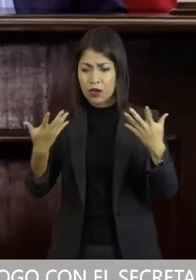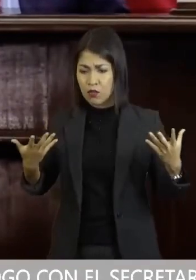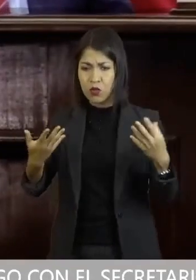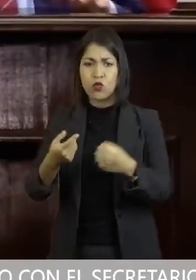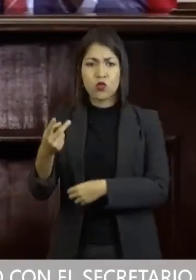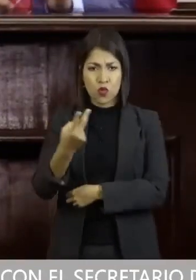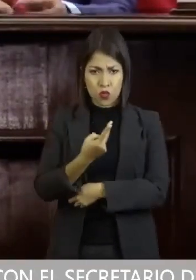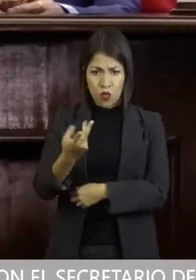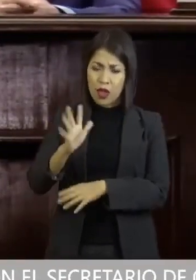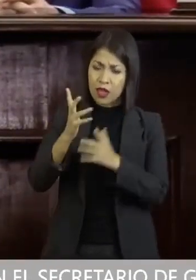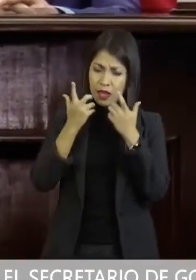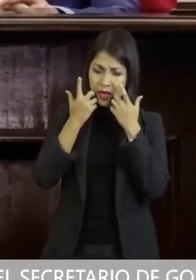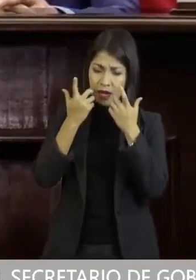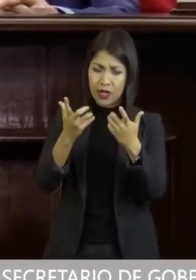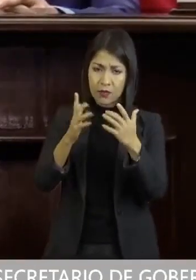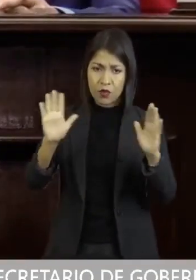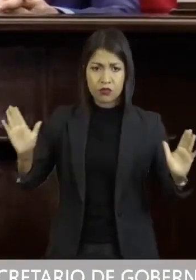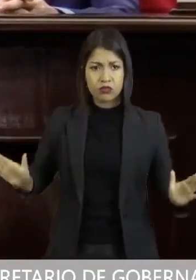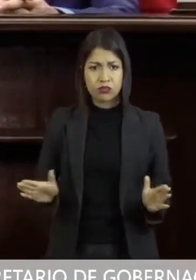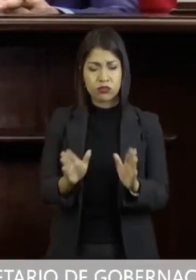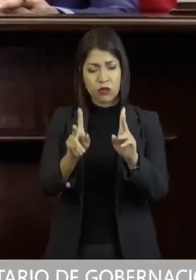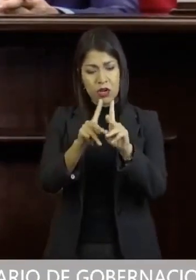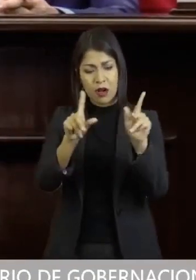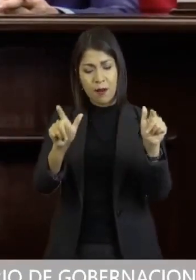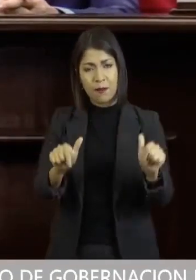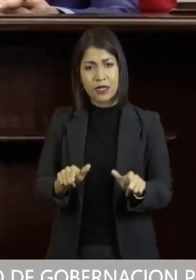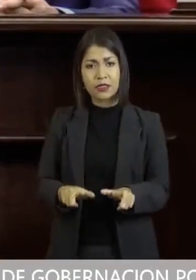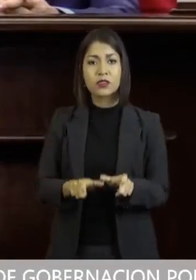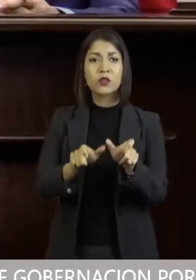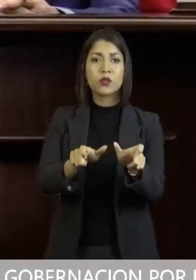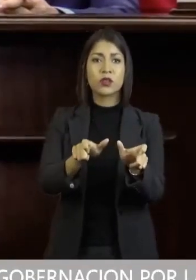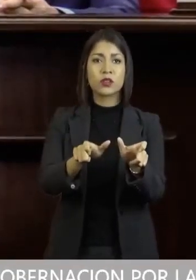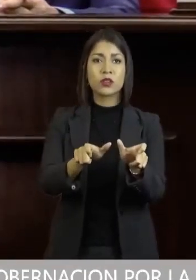Yo aquí dejaría esta primera